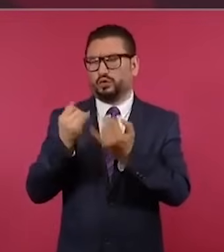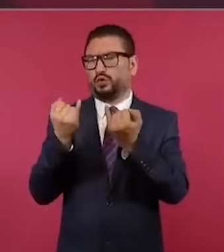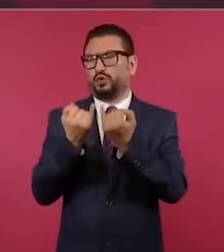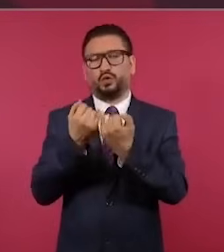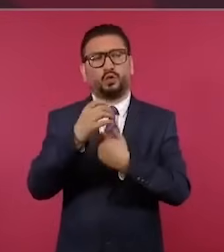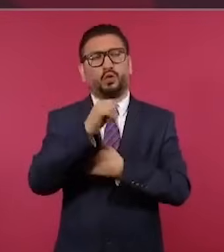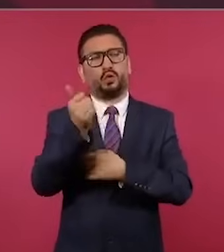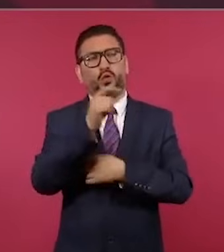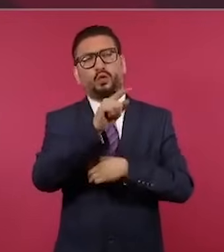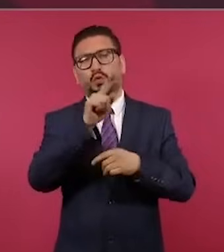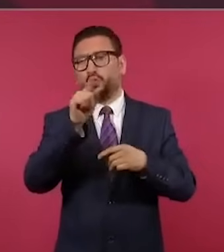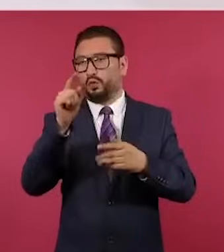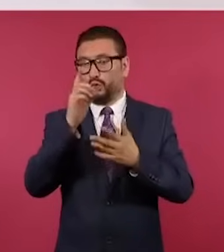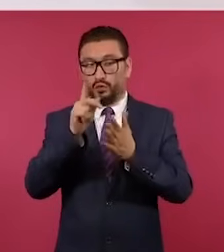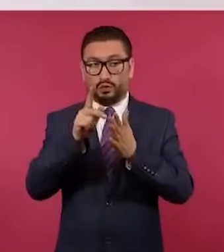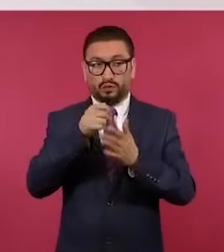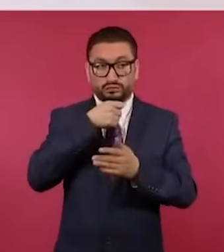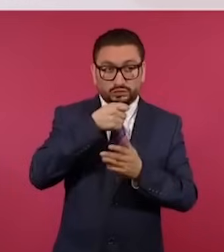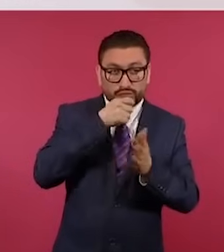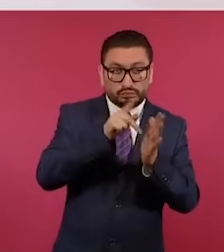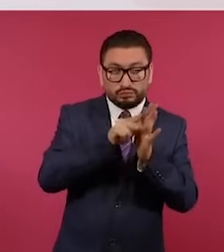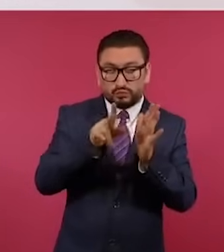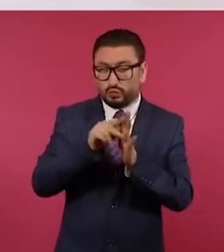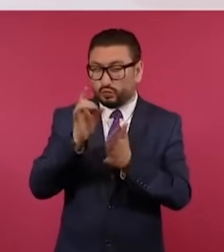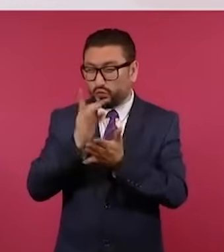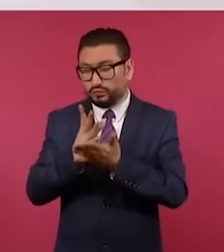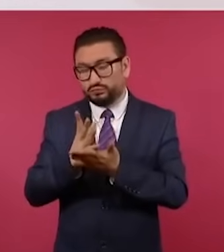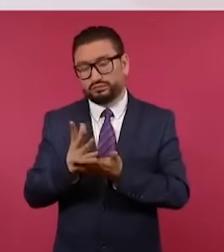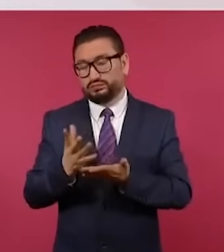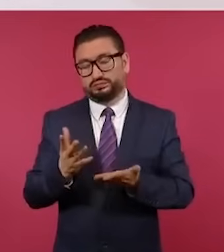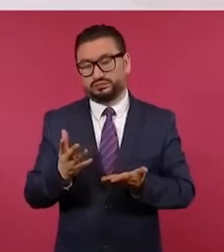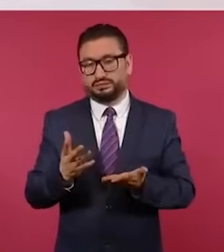otros periodistas,